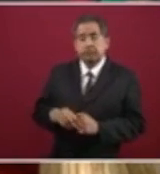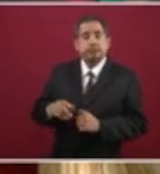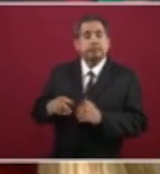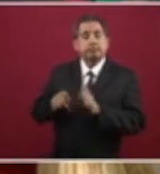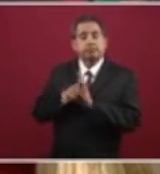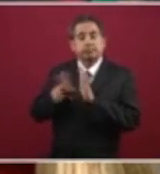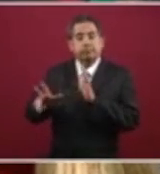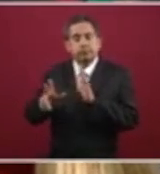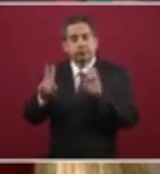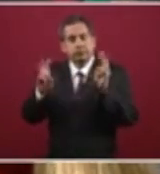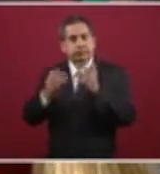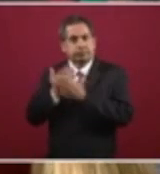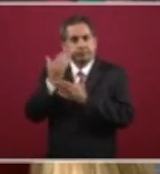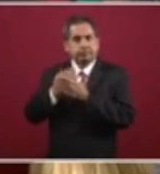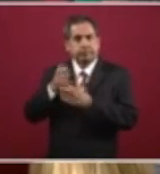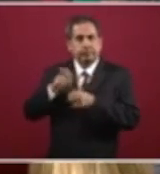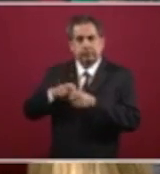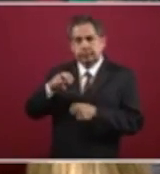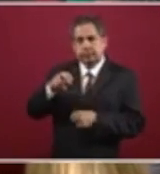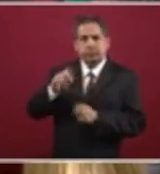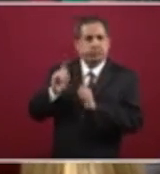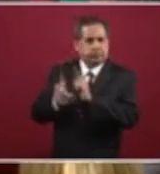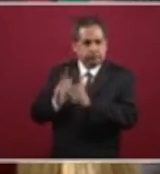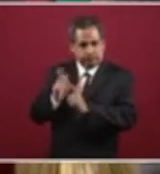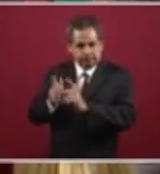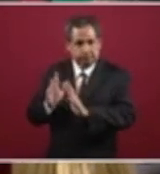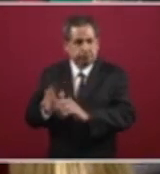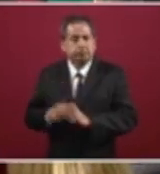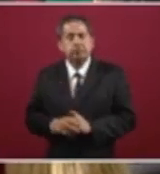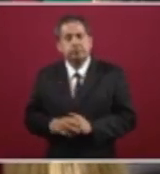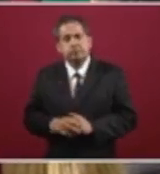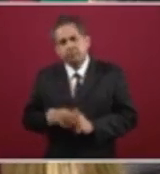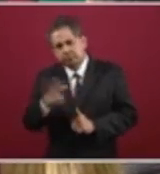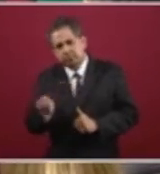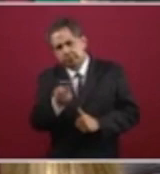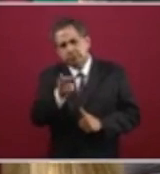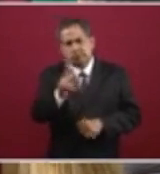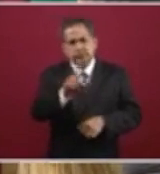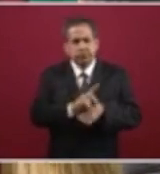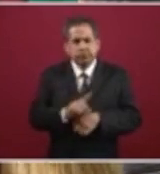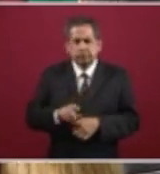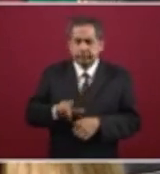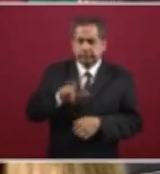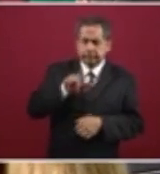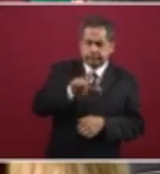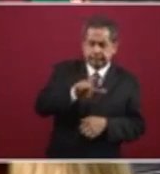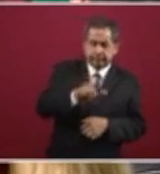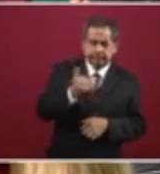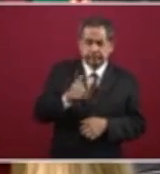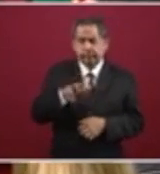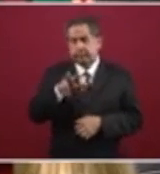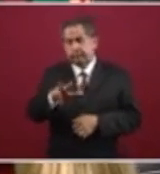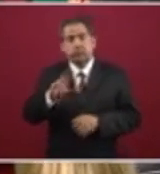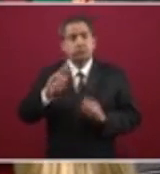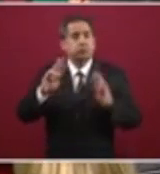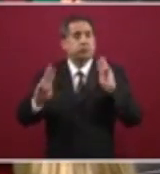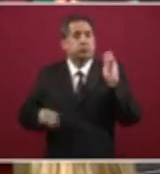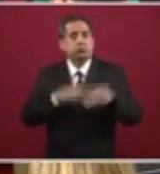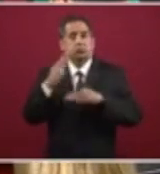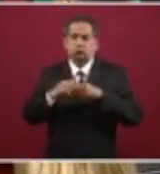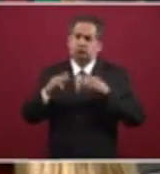Laredo saber su opinión sobre el 17 y 18 va a ser la cumbre mundial